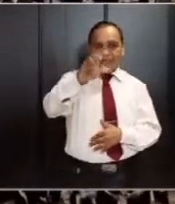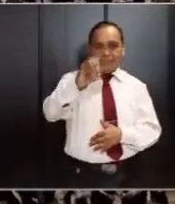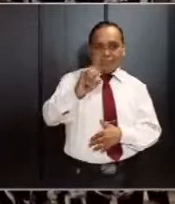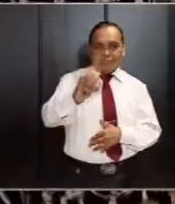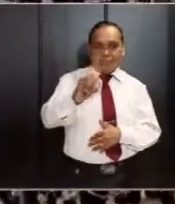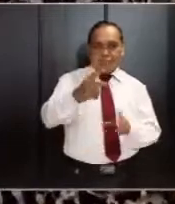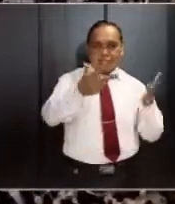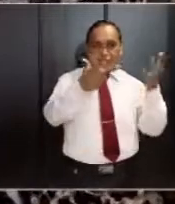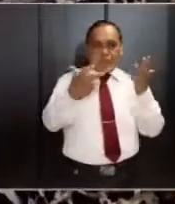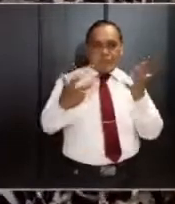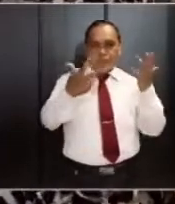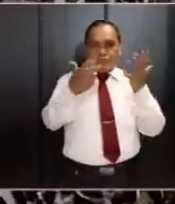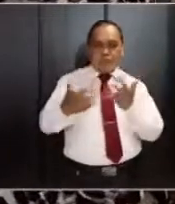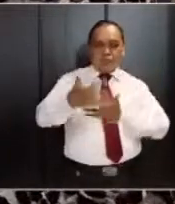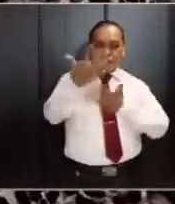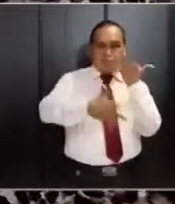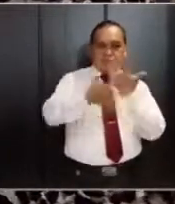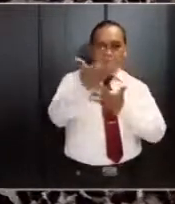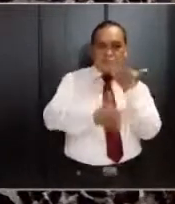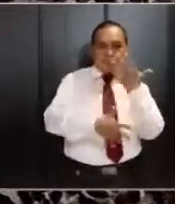815. Muy bien.